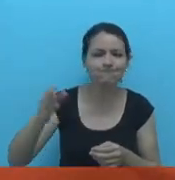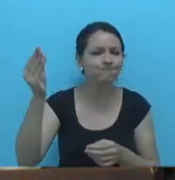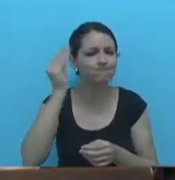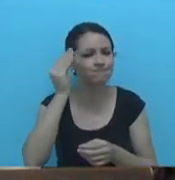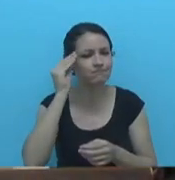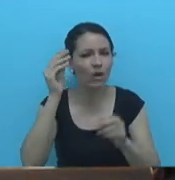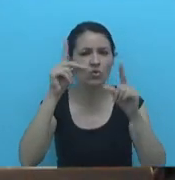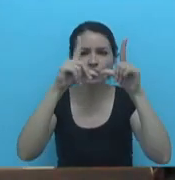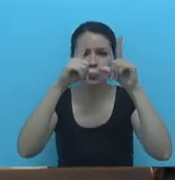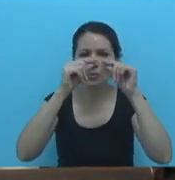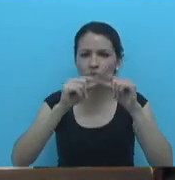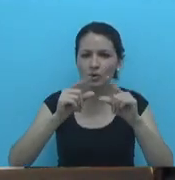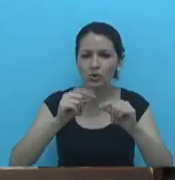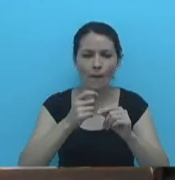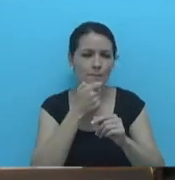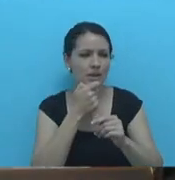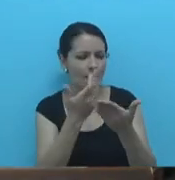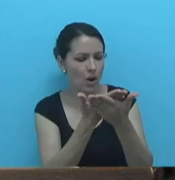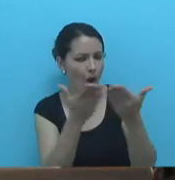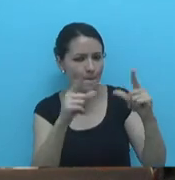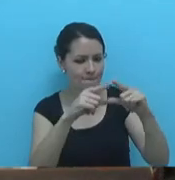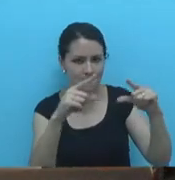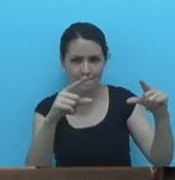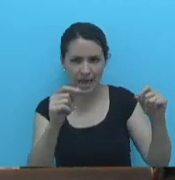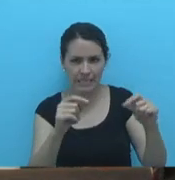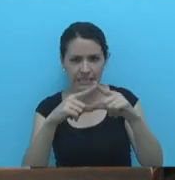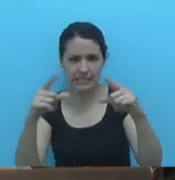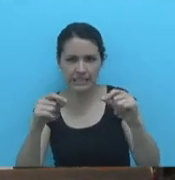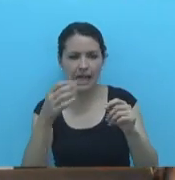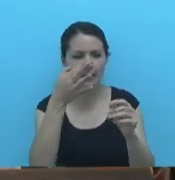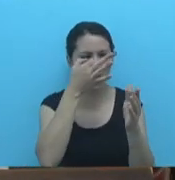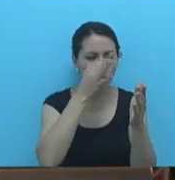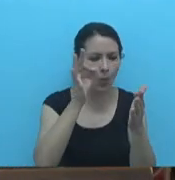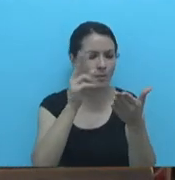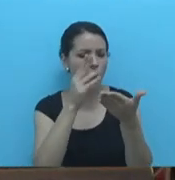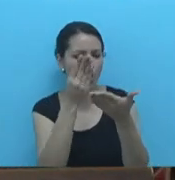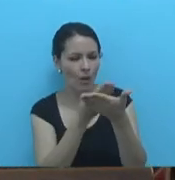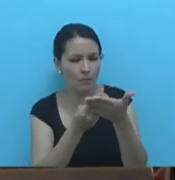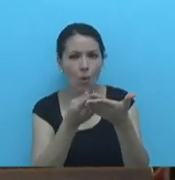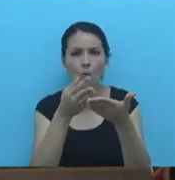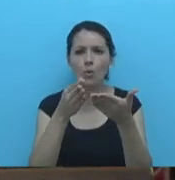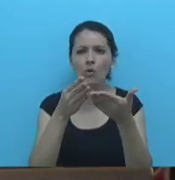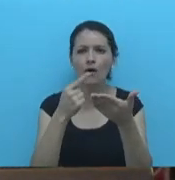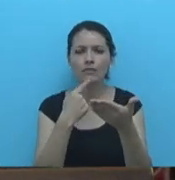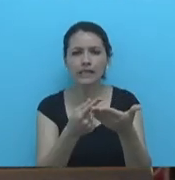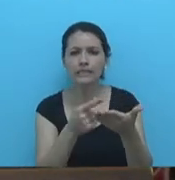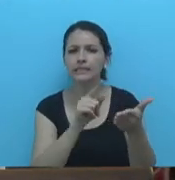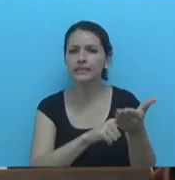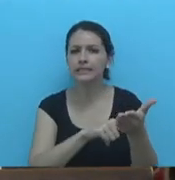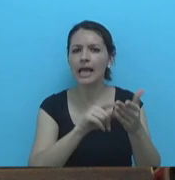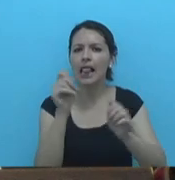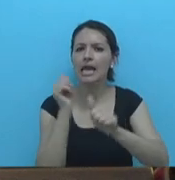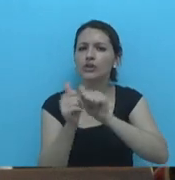números que aparecen en los billetes. Los números y los dibujos de los billetes expresan el valor de la historia en el